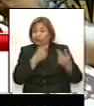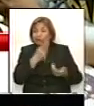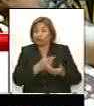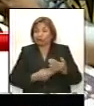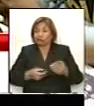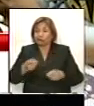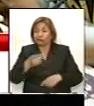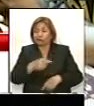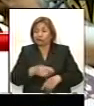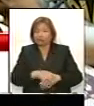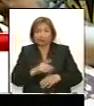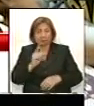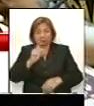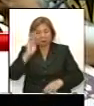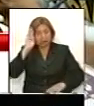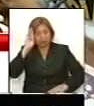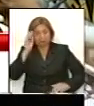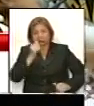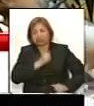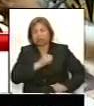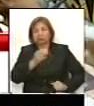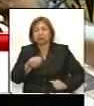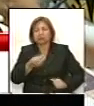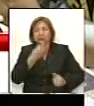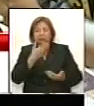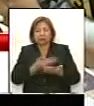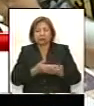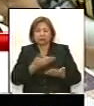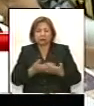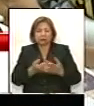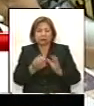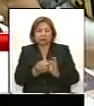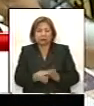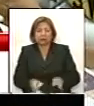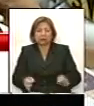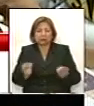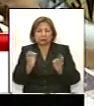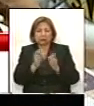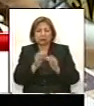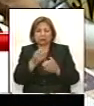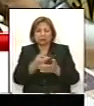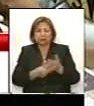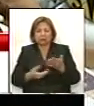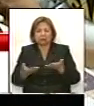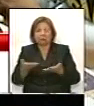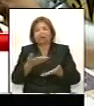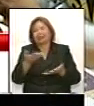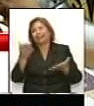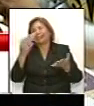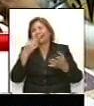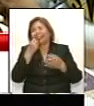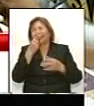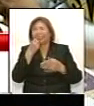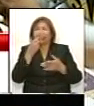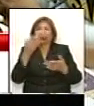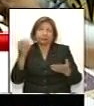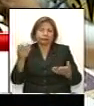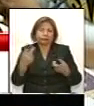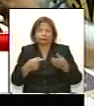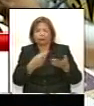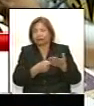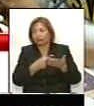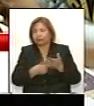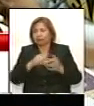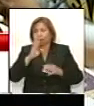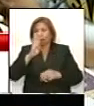víctima, no de la policía. Porque Divindad ve asuntos importantes y casos como el de ella eran domésticos. A ese nivel de discusión llegamos hasta las